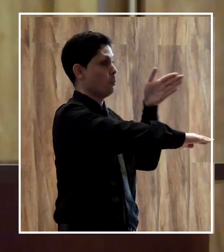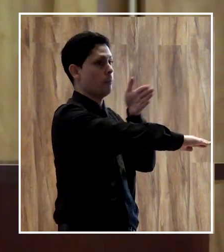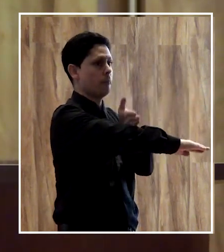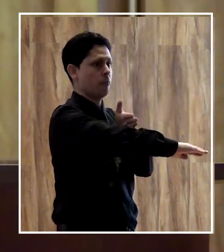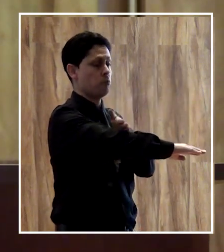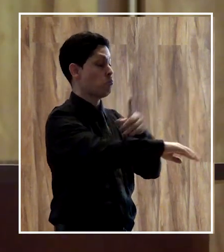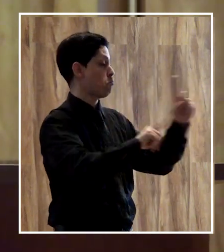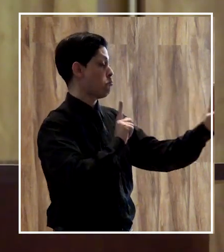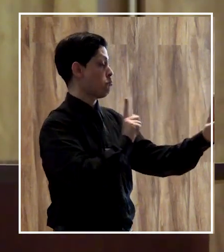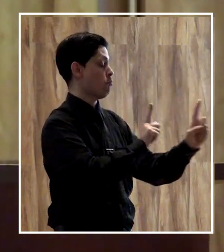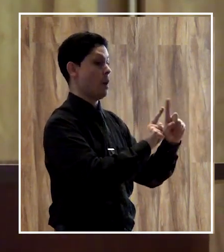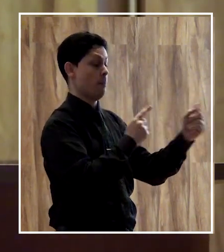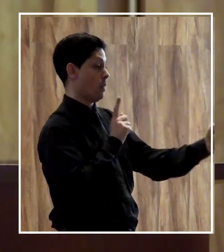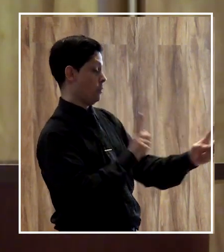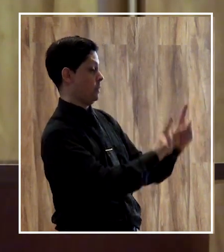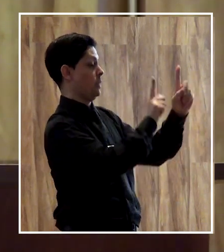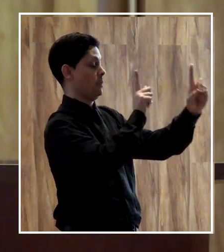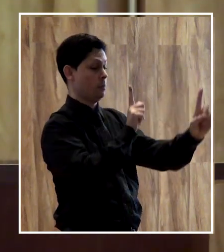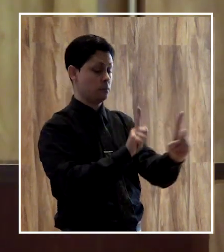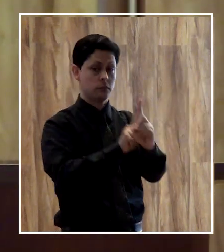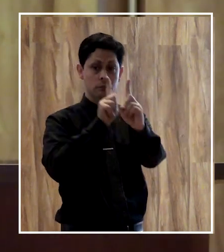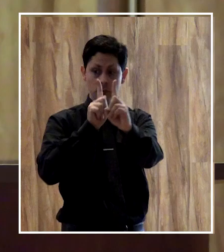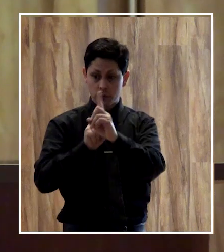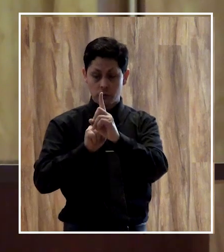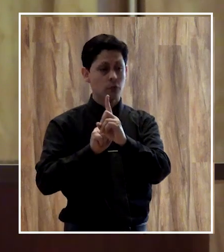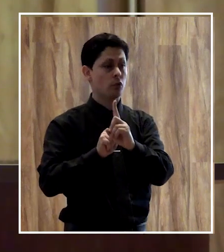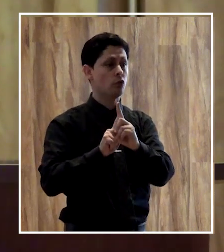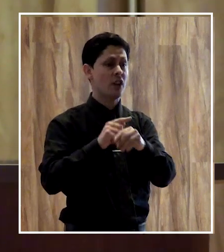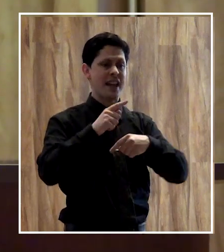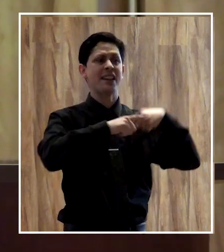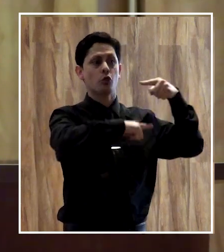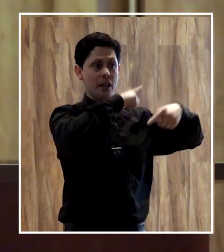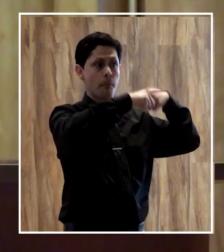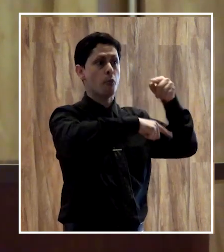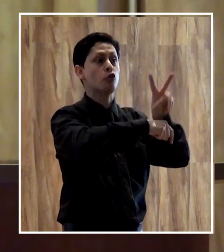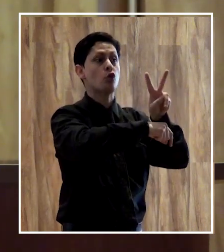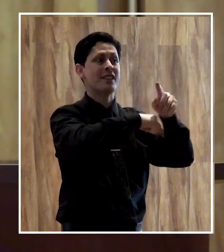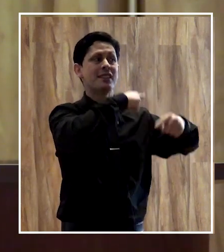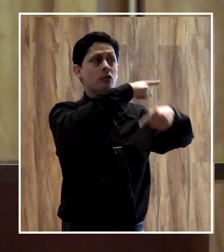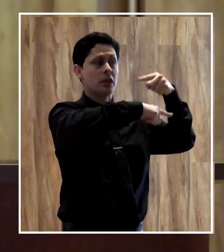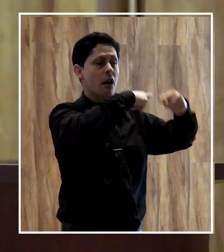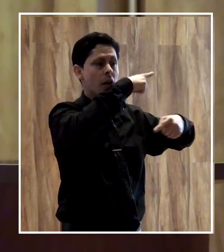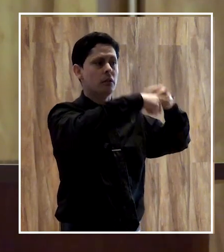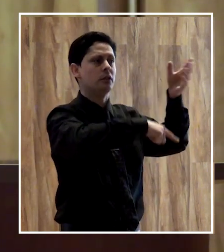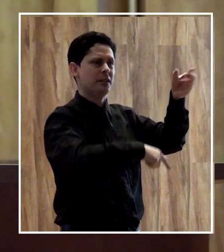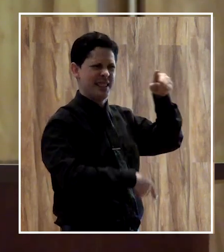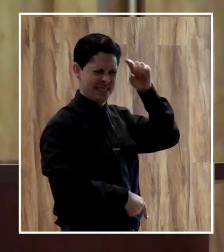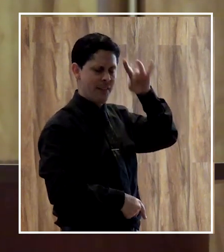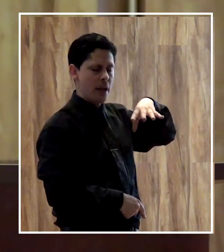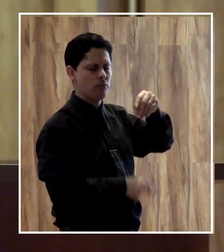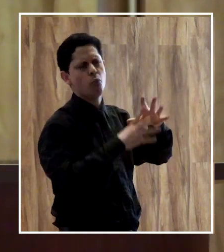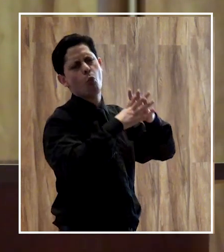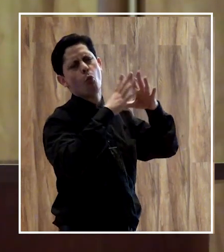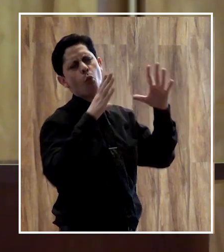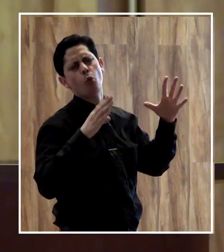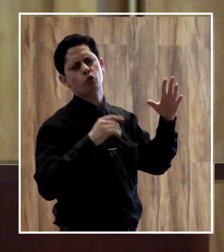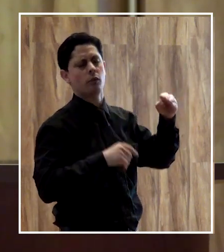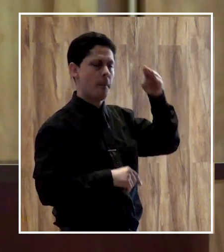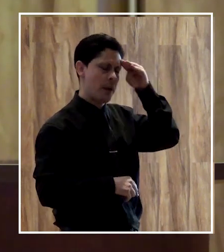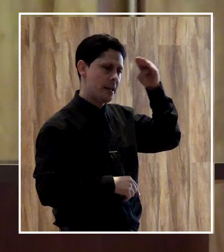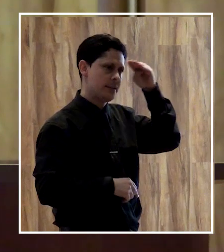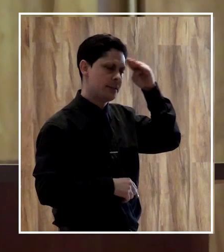Allí me encontré con historiadores formados, historiadores que traían mucho